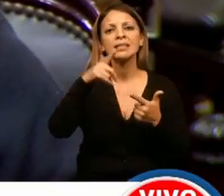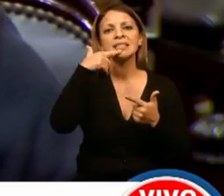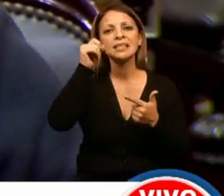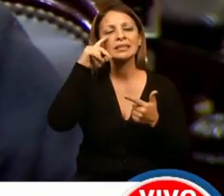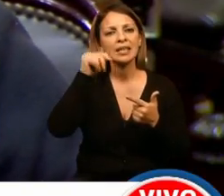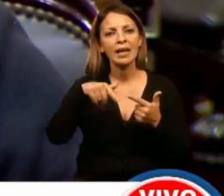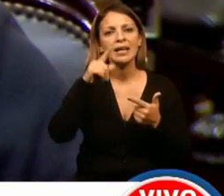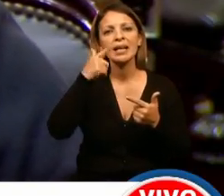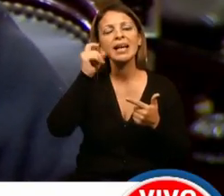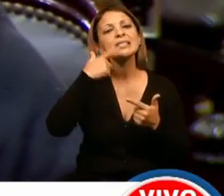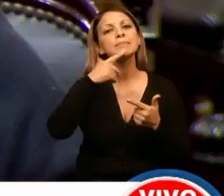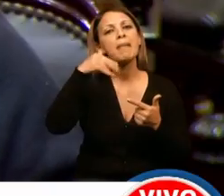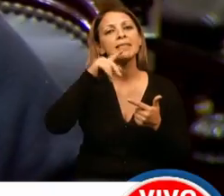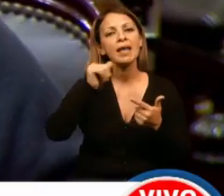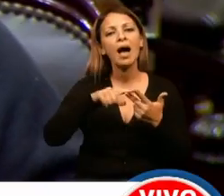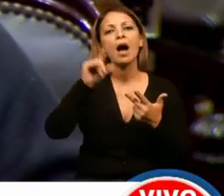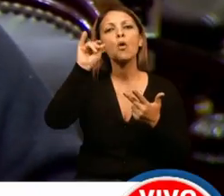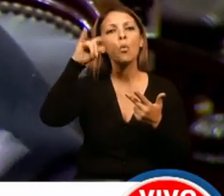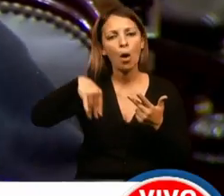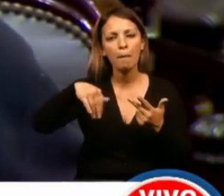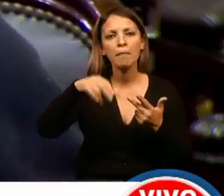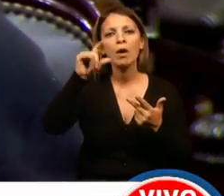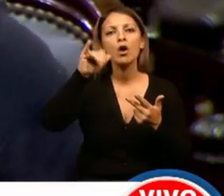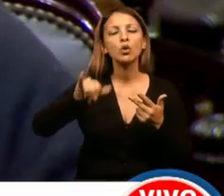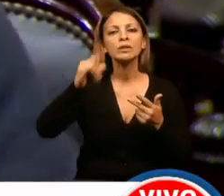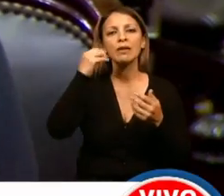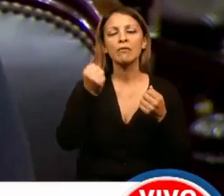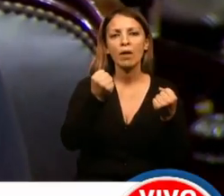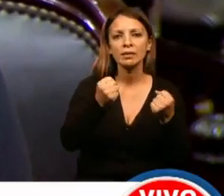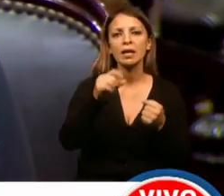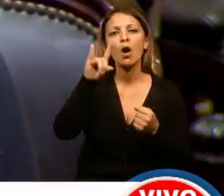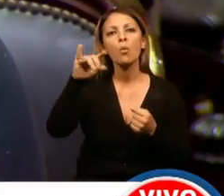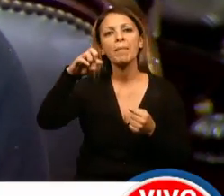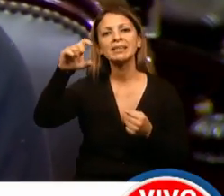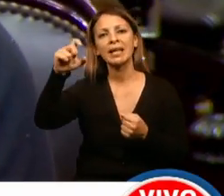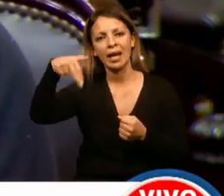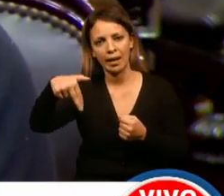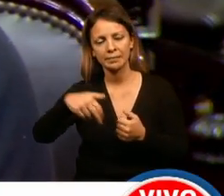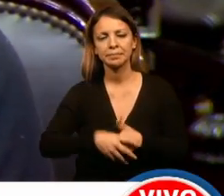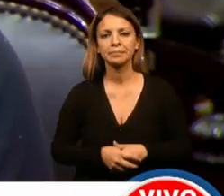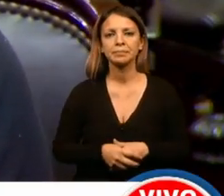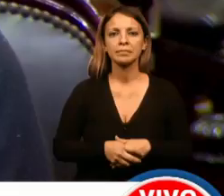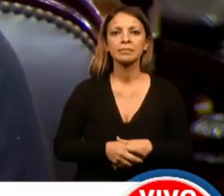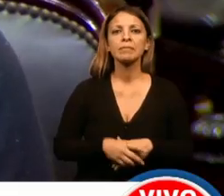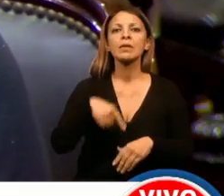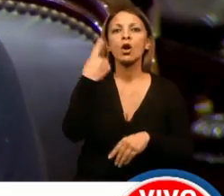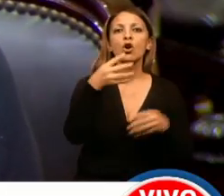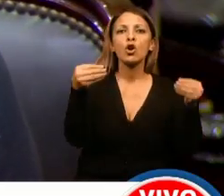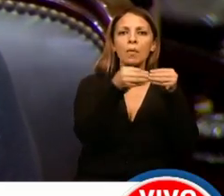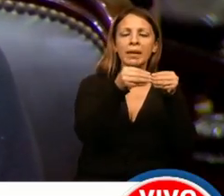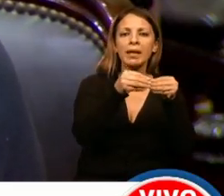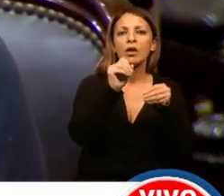smata won uatre luz y fuerza soy hippie y psn los compañeros de las